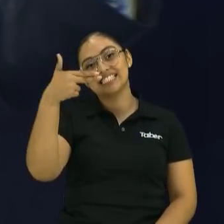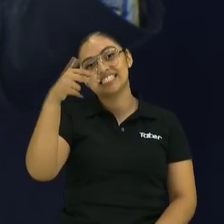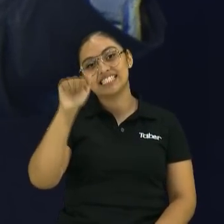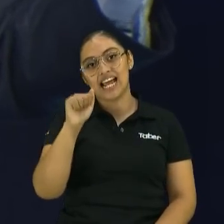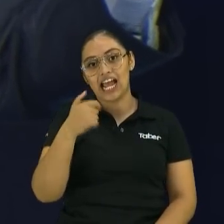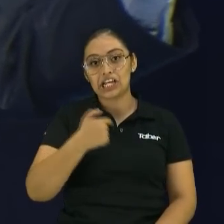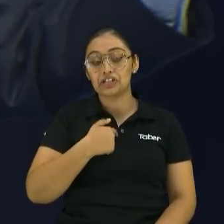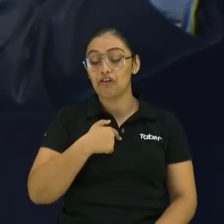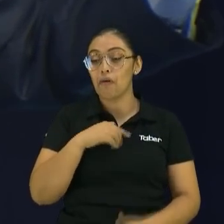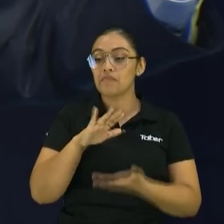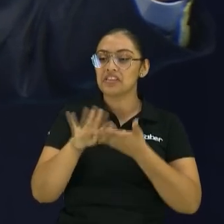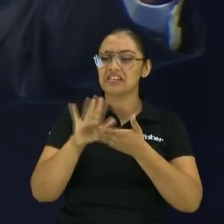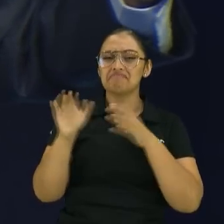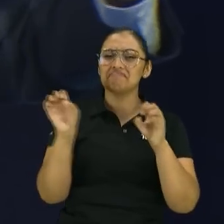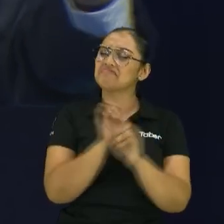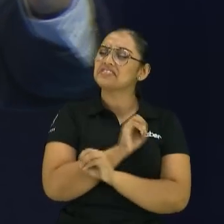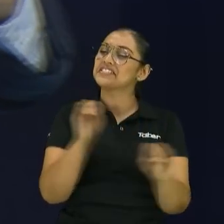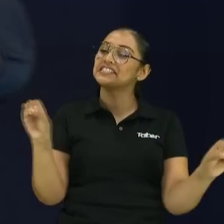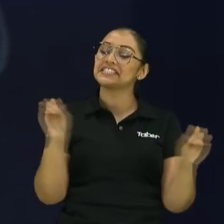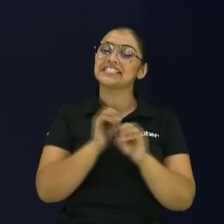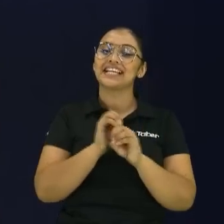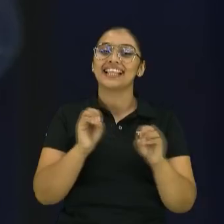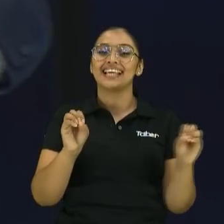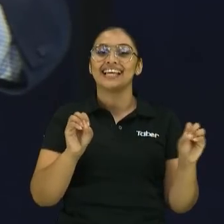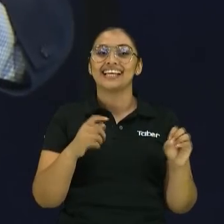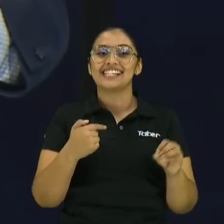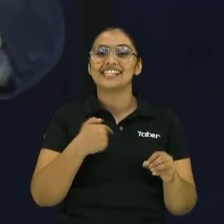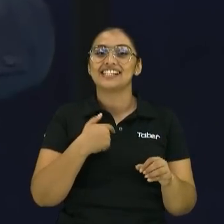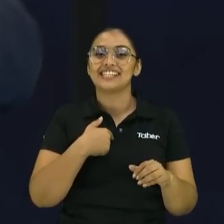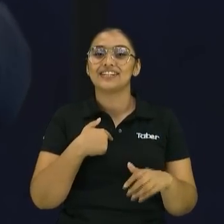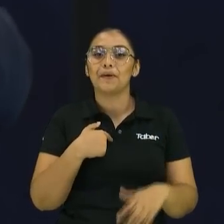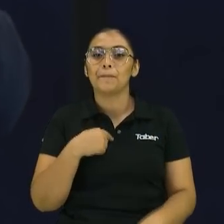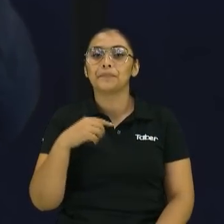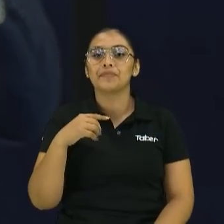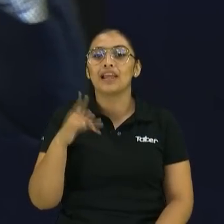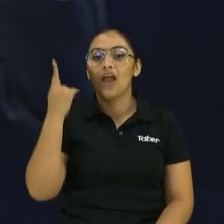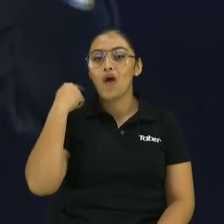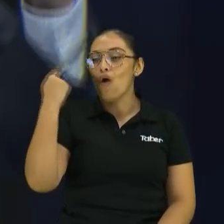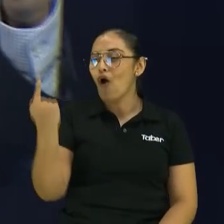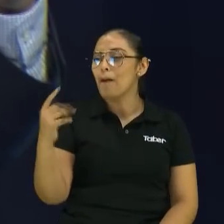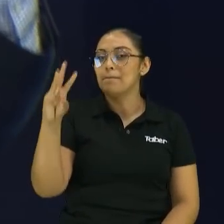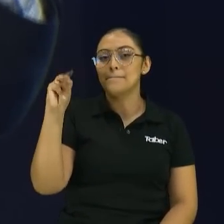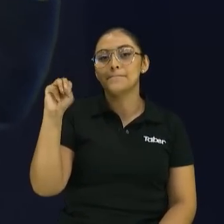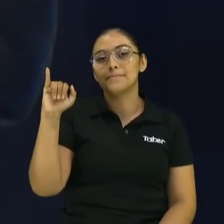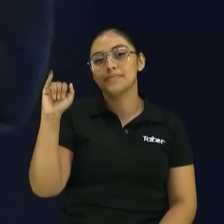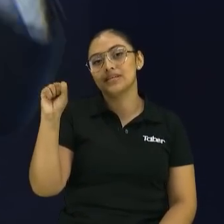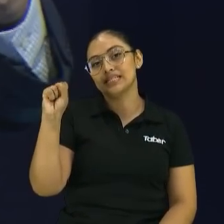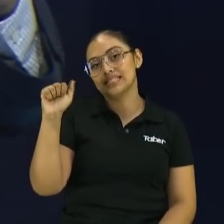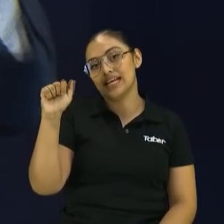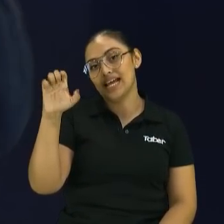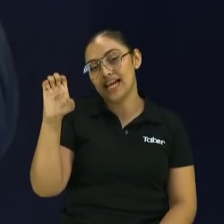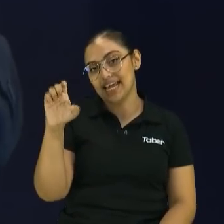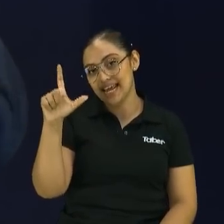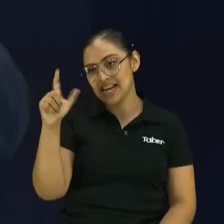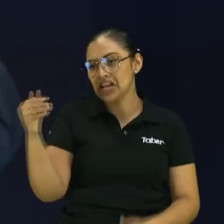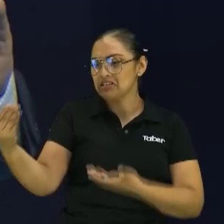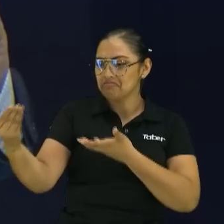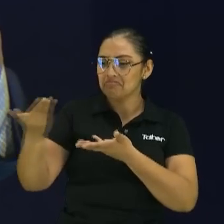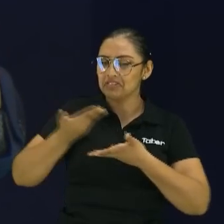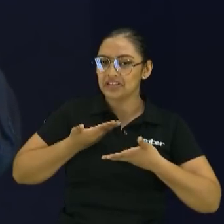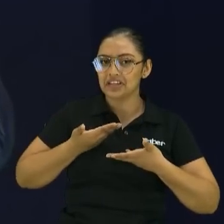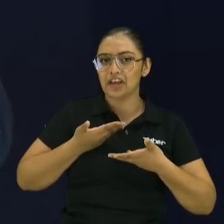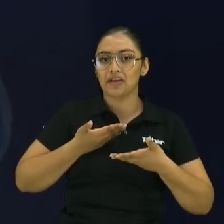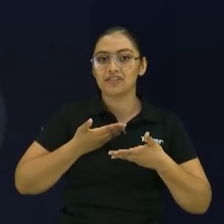Misael lo trajo no me acuerdo de qué lugar en una olla de barro me dice pastor aquí le damos con mi mamá una olla de barro